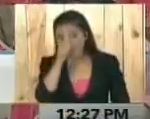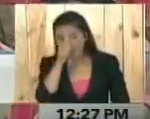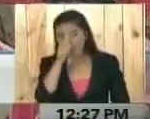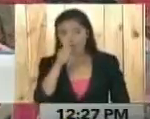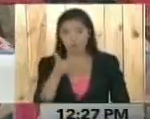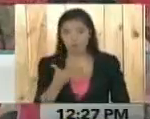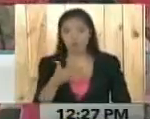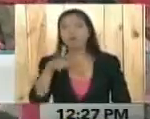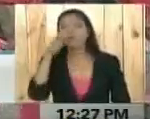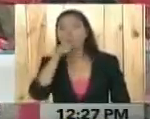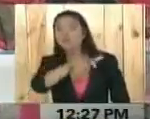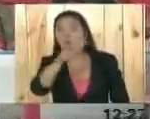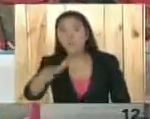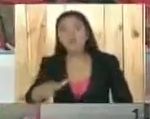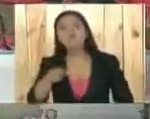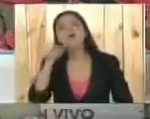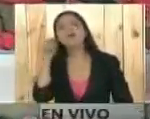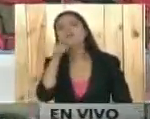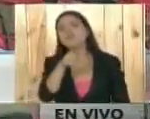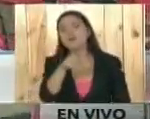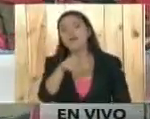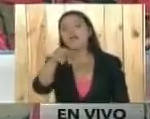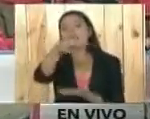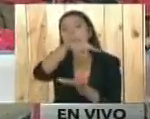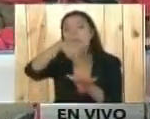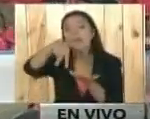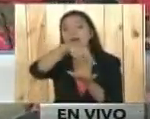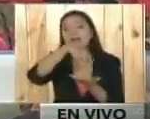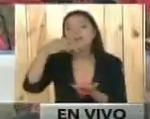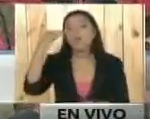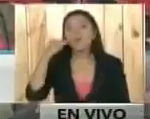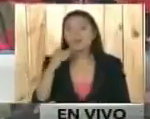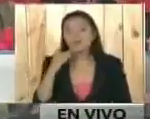El día domingo nuestro pueblo estaba ahí, en la Plaza Bolívar,